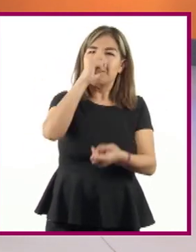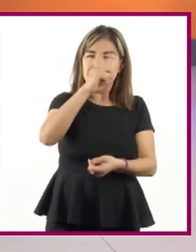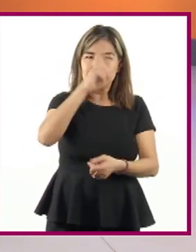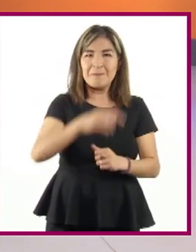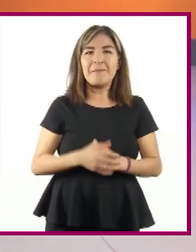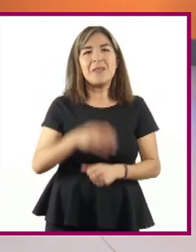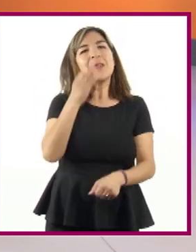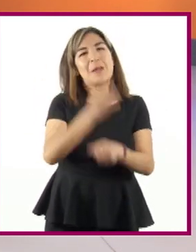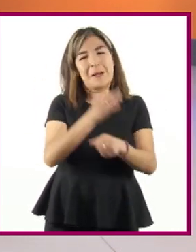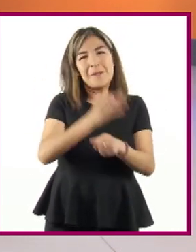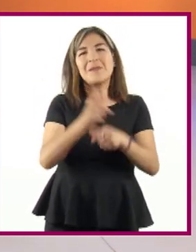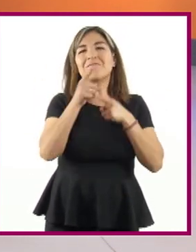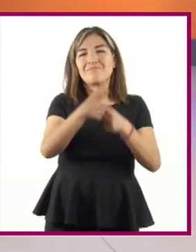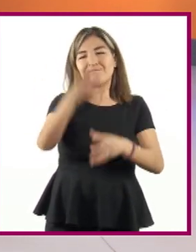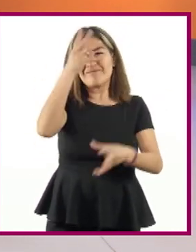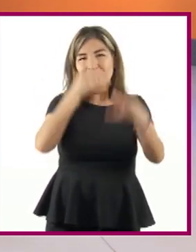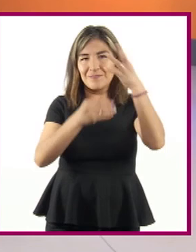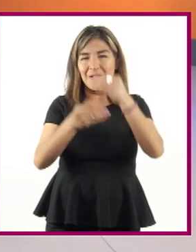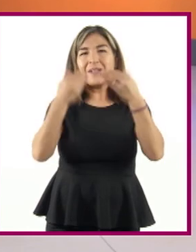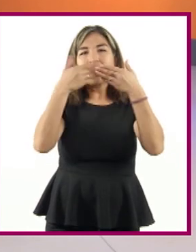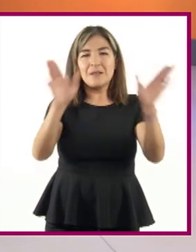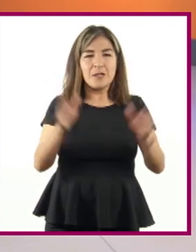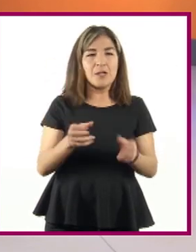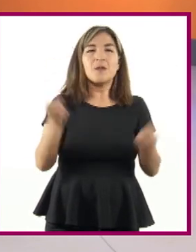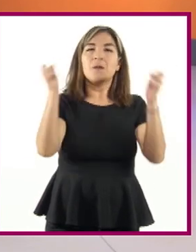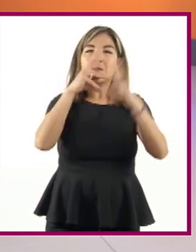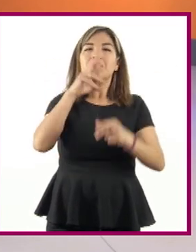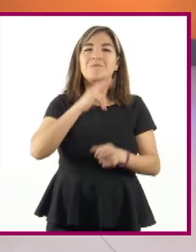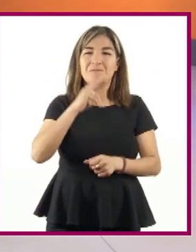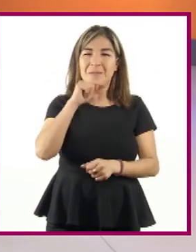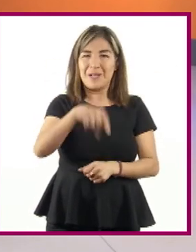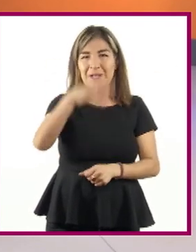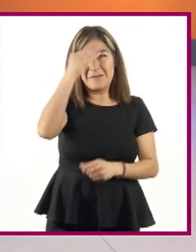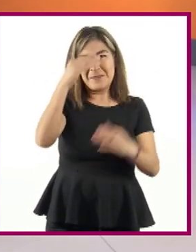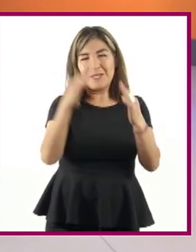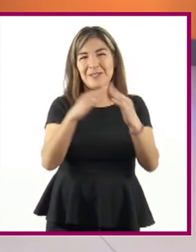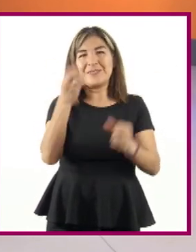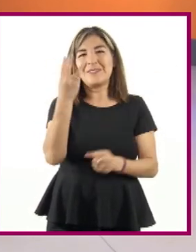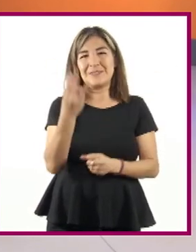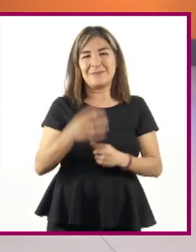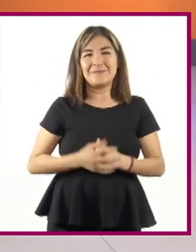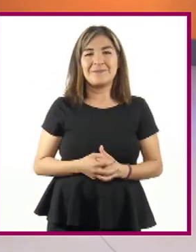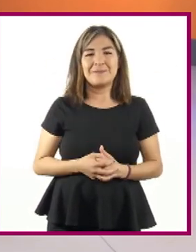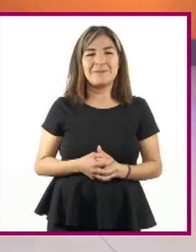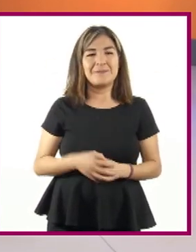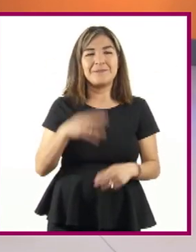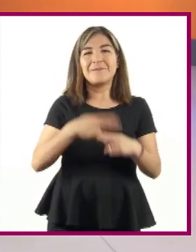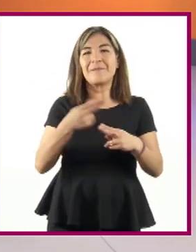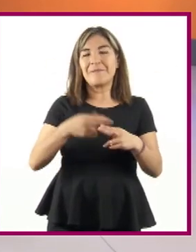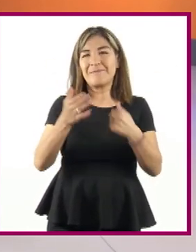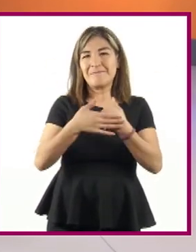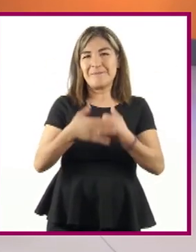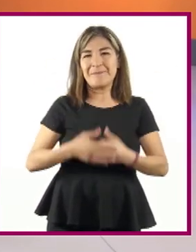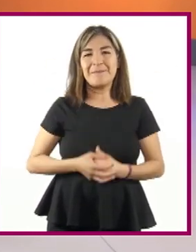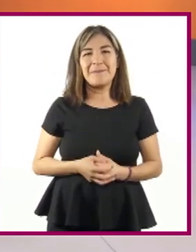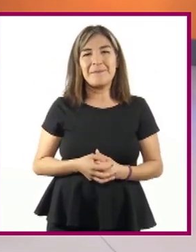queda mucho por explorar y descubrir, así que nos vemos pronto aquí en Aprende en Casa 3. Hasta la